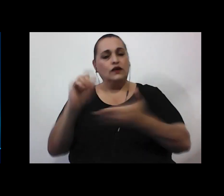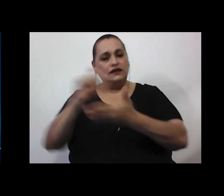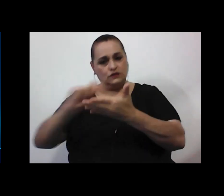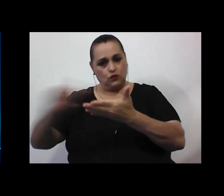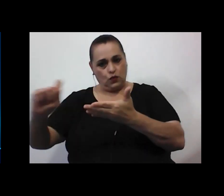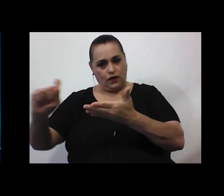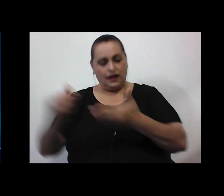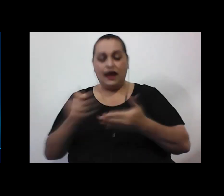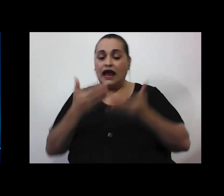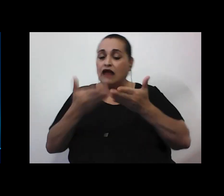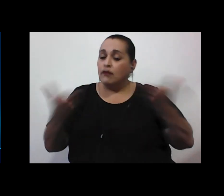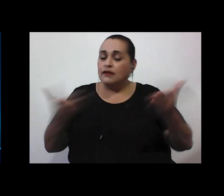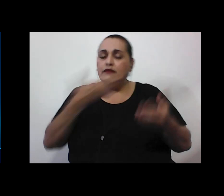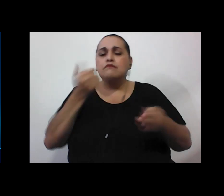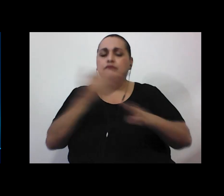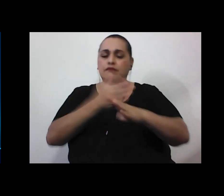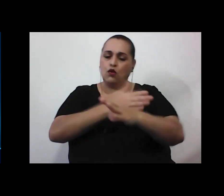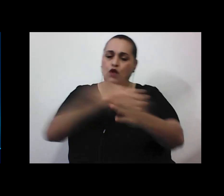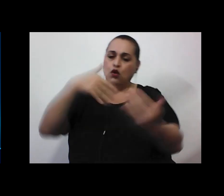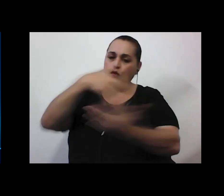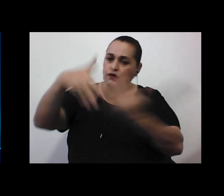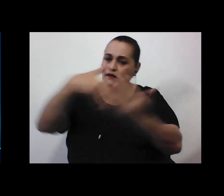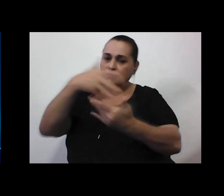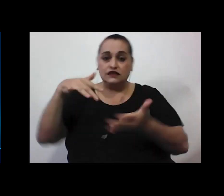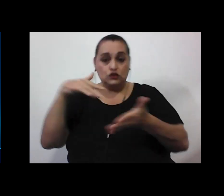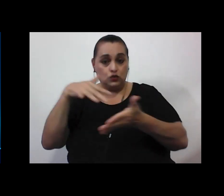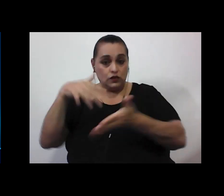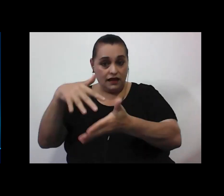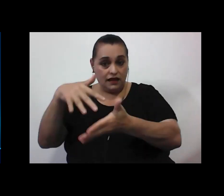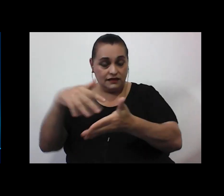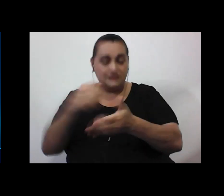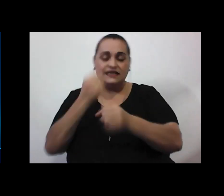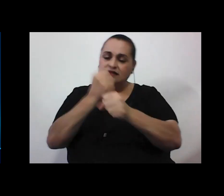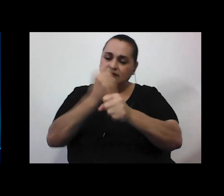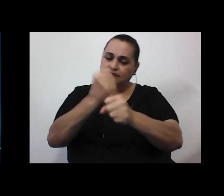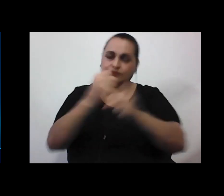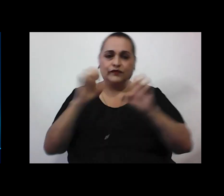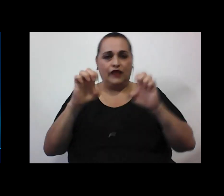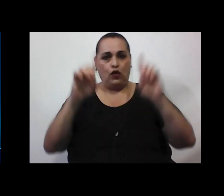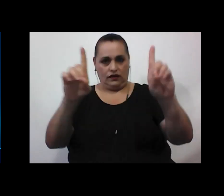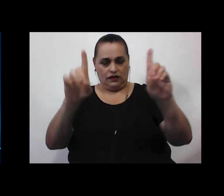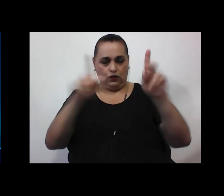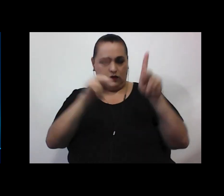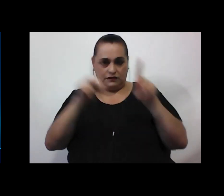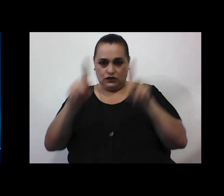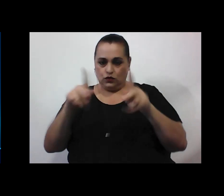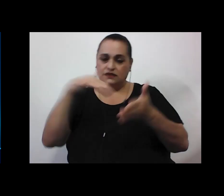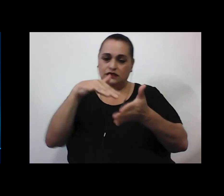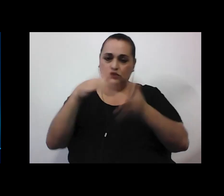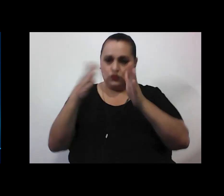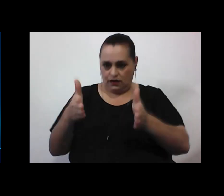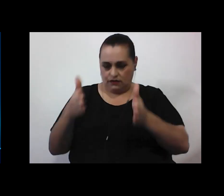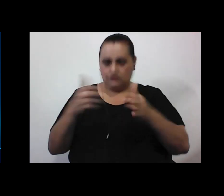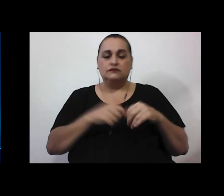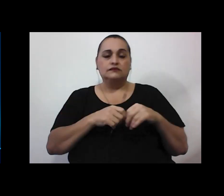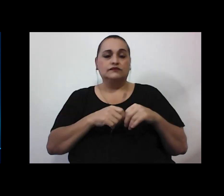herramienta de mejora de la convivencia estudiantil y el desempeño educativo de las personas estudiantes.